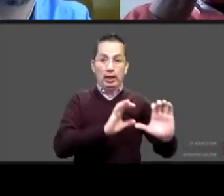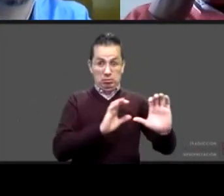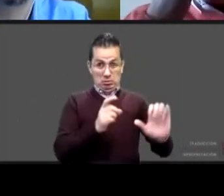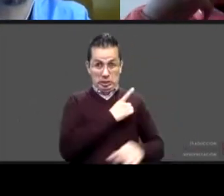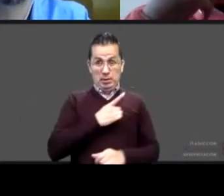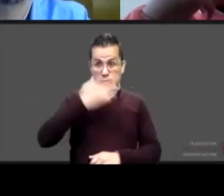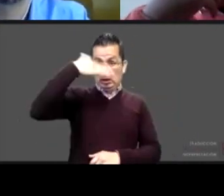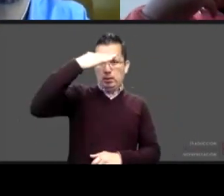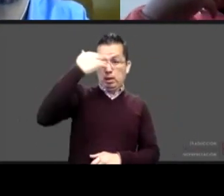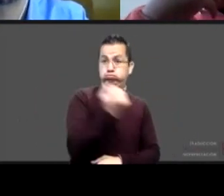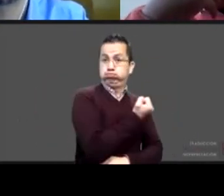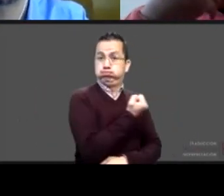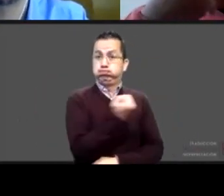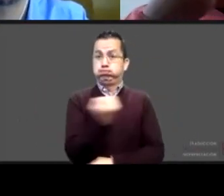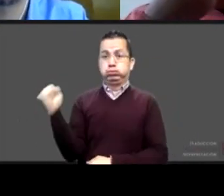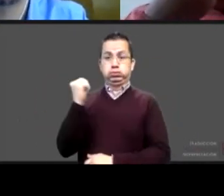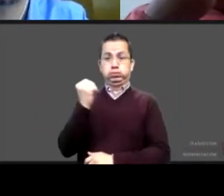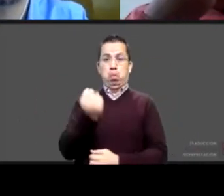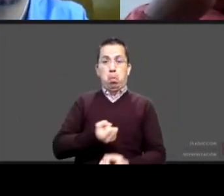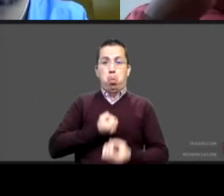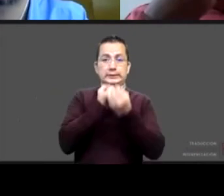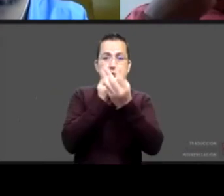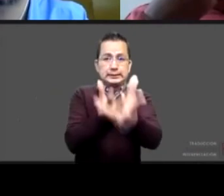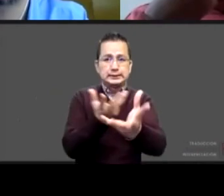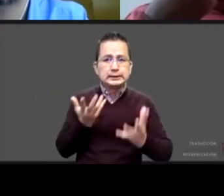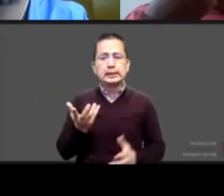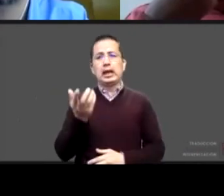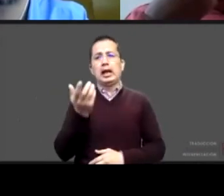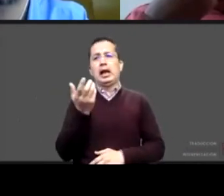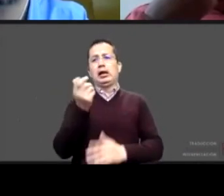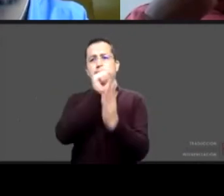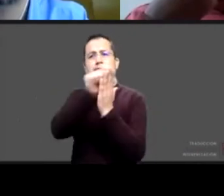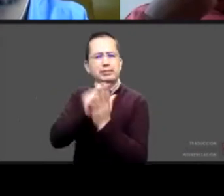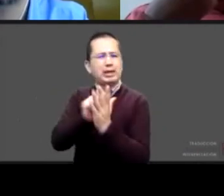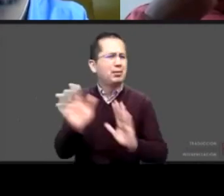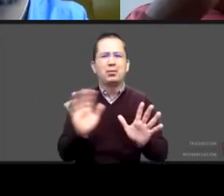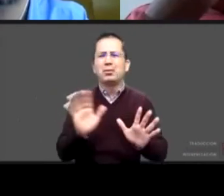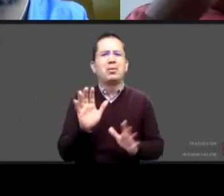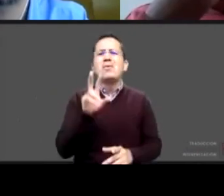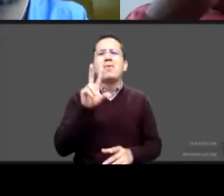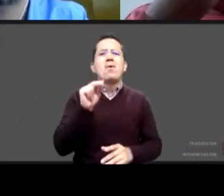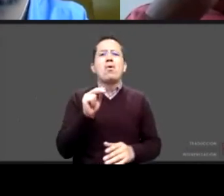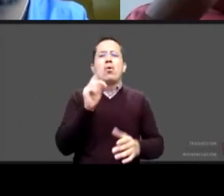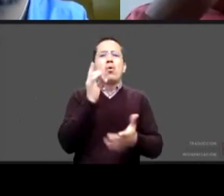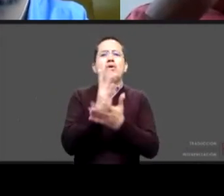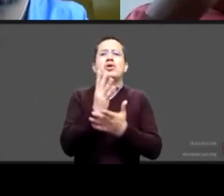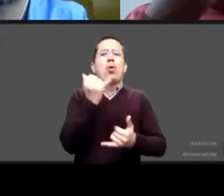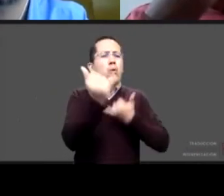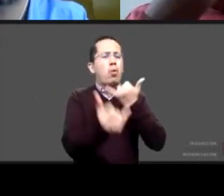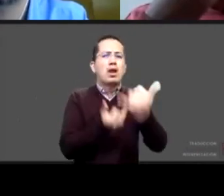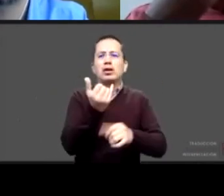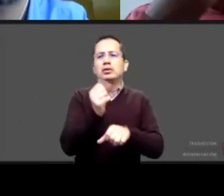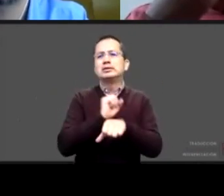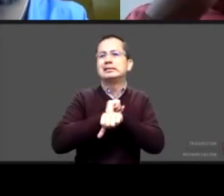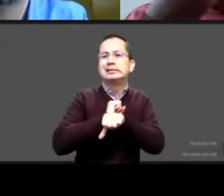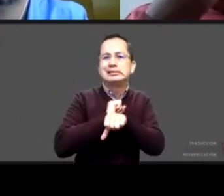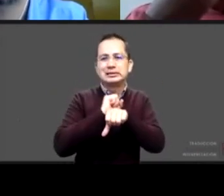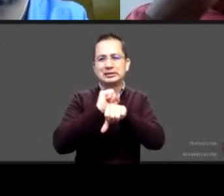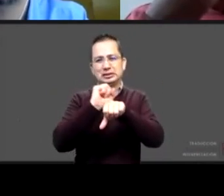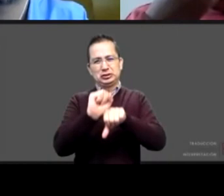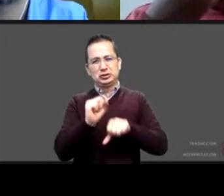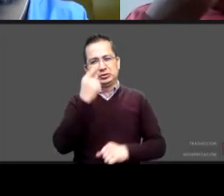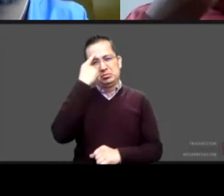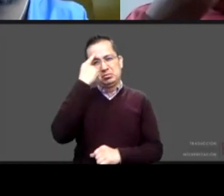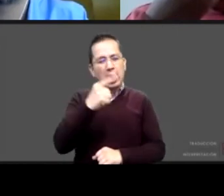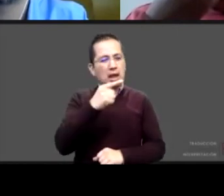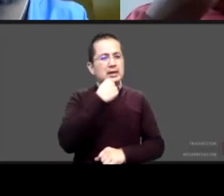poder aplicar estas metodologías. Se trata de juegos muy sencillos, pero que pueden ayudar a fortalecer a las